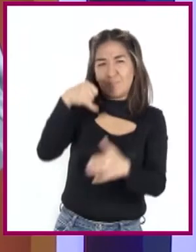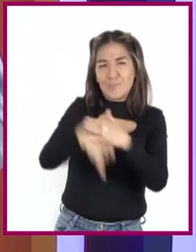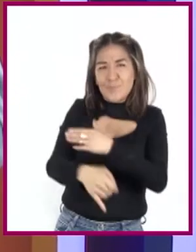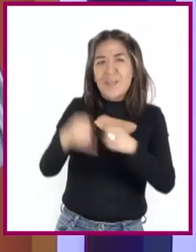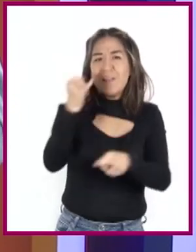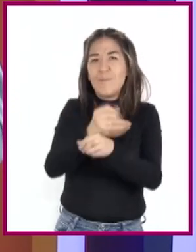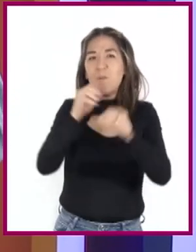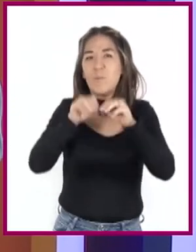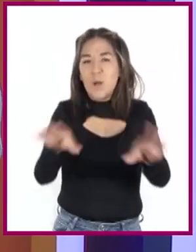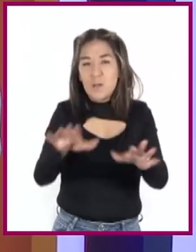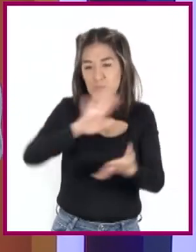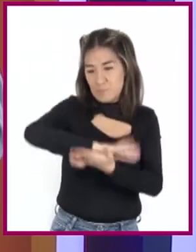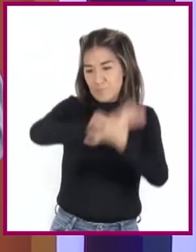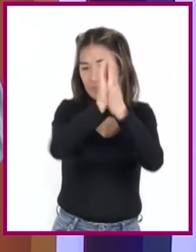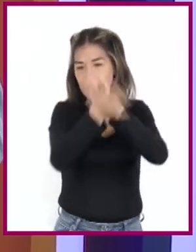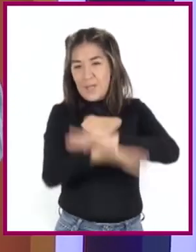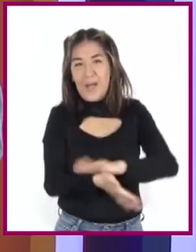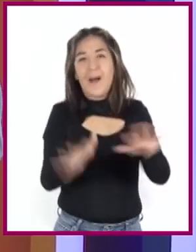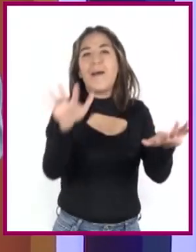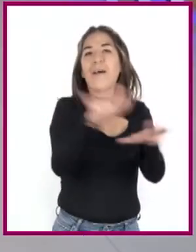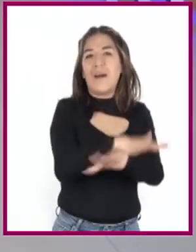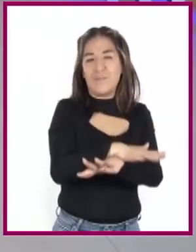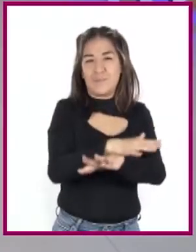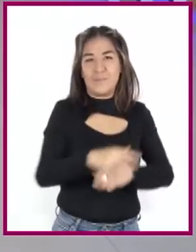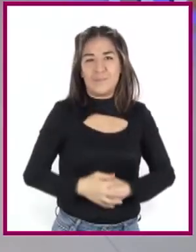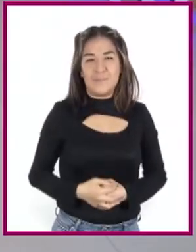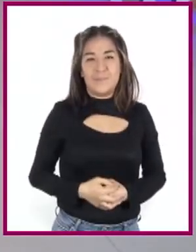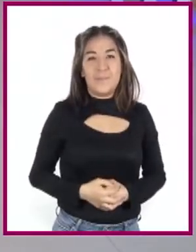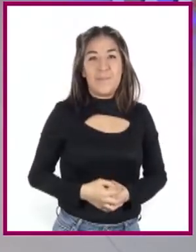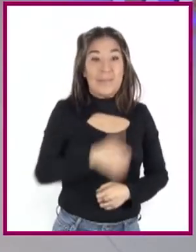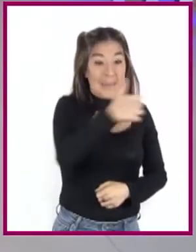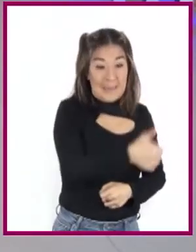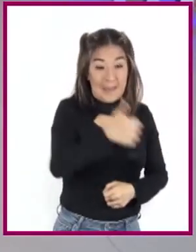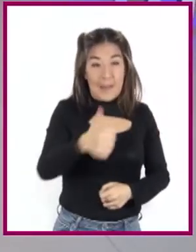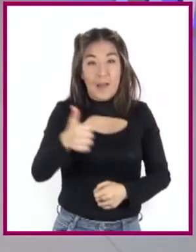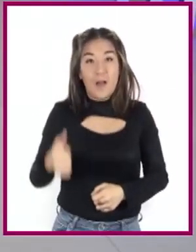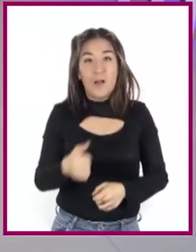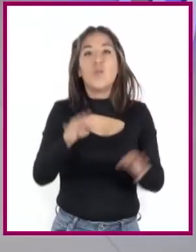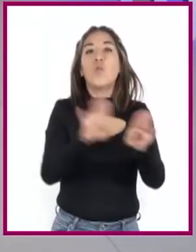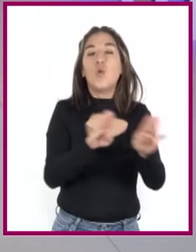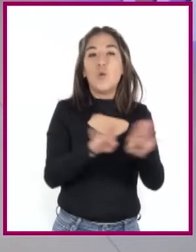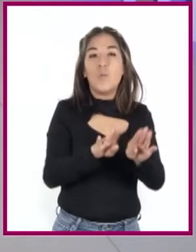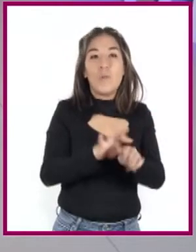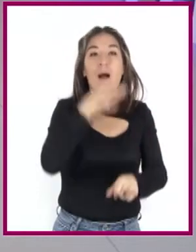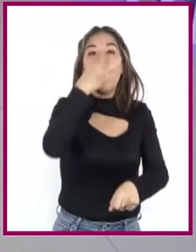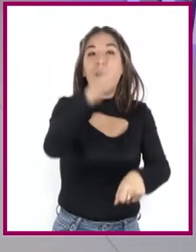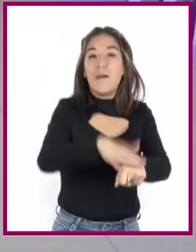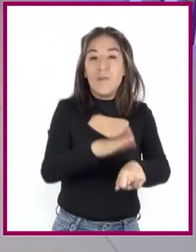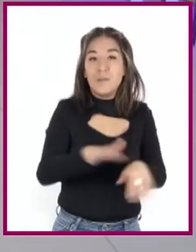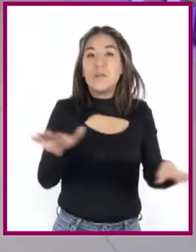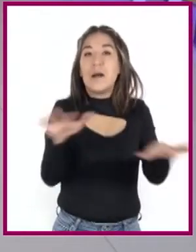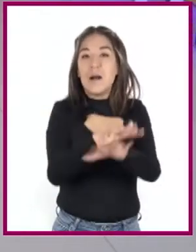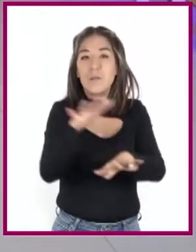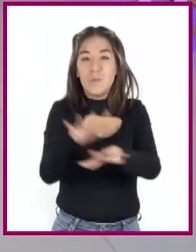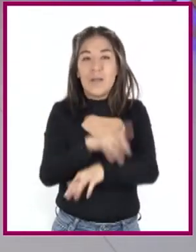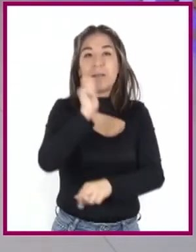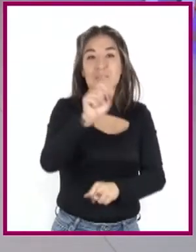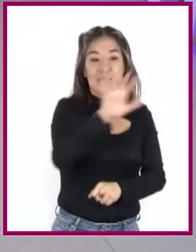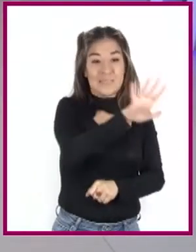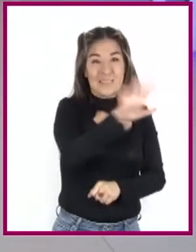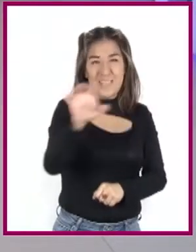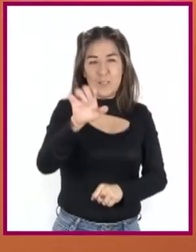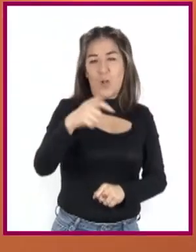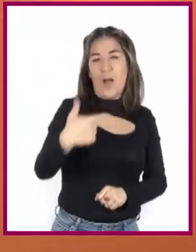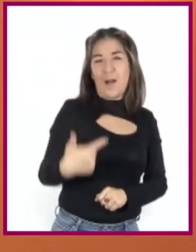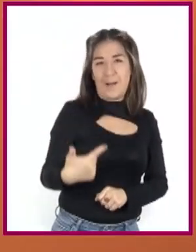una frecuencia distinta a otra estación. Cada banda de frecuencias utilizada de un ancho de 500